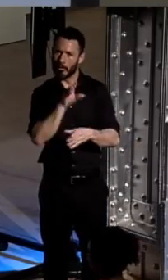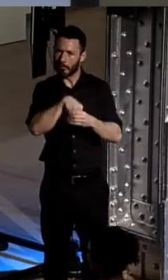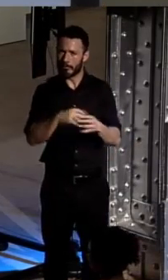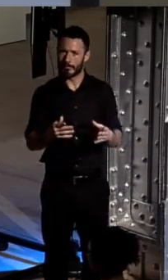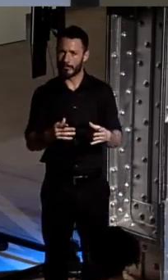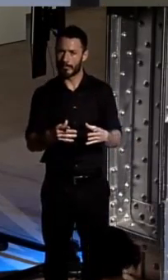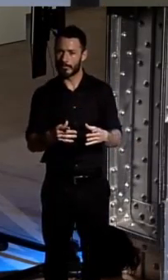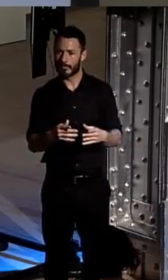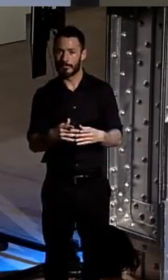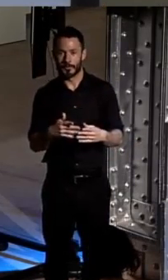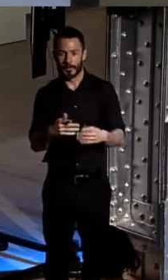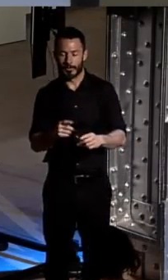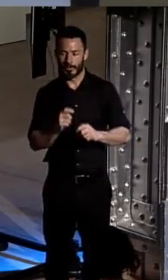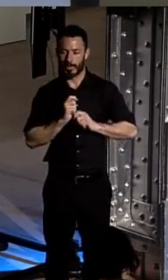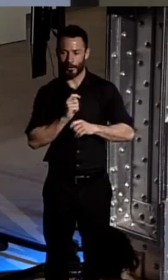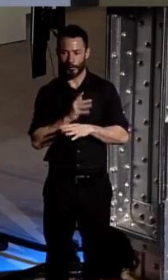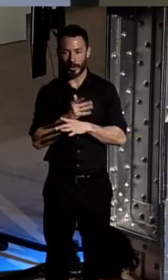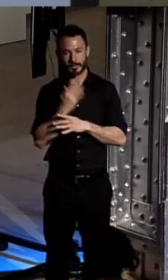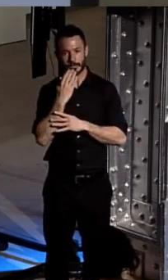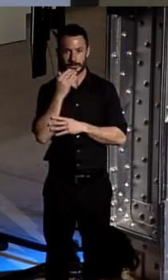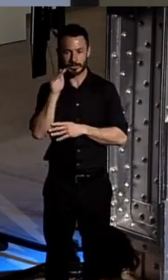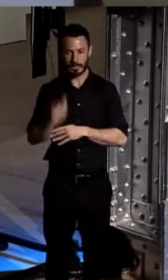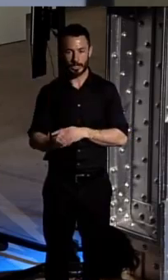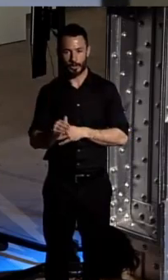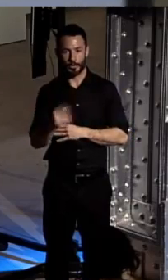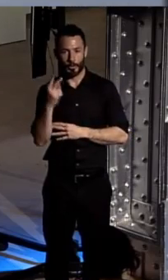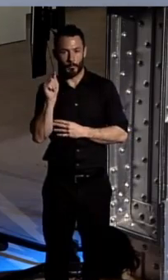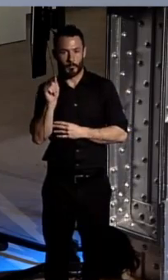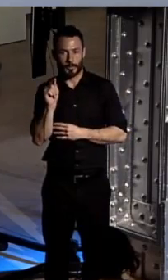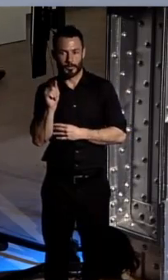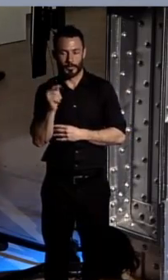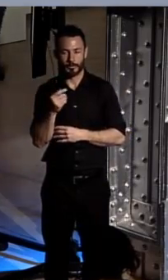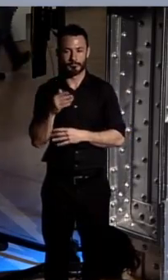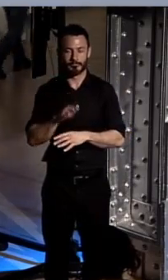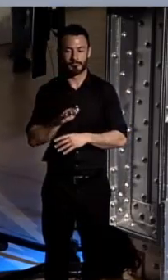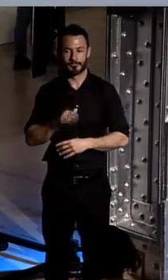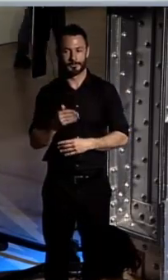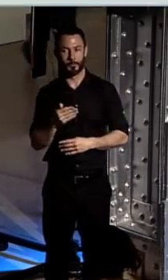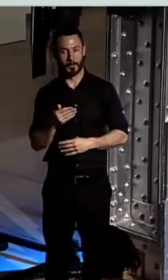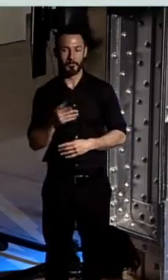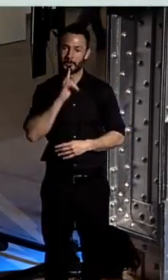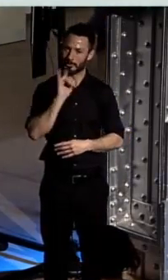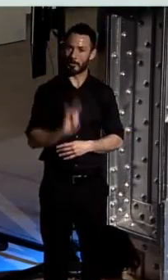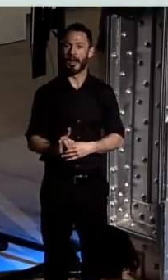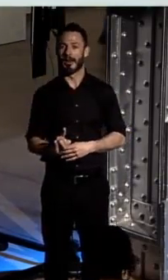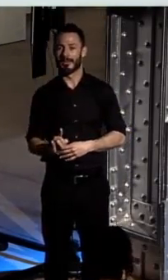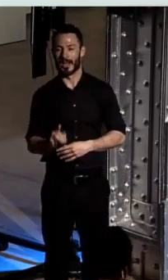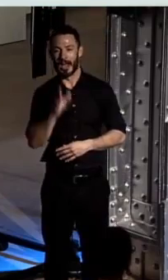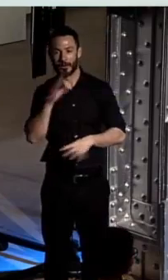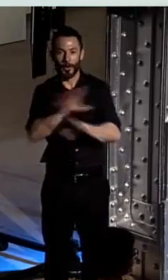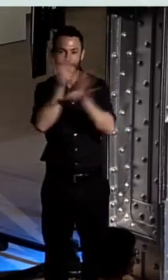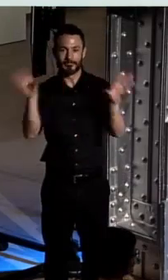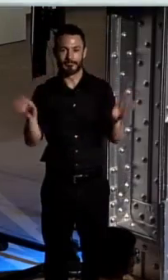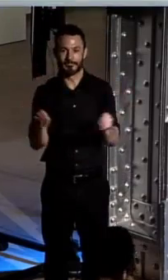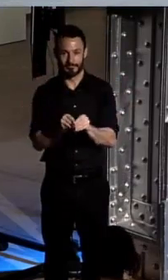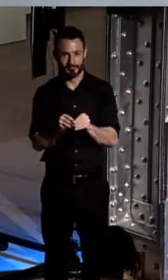algo que se olvidó, que es que jugar, ser niño 2 minutos durante el día es algo que no está tan mal. Entonces, si quieren como conclusión, como corolario